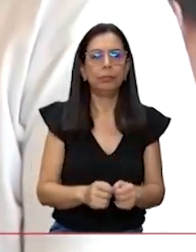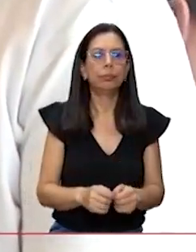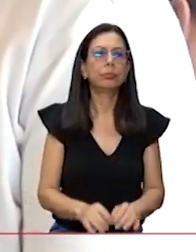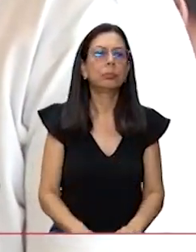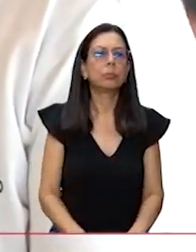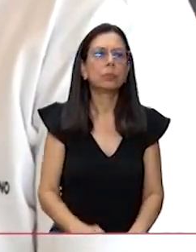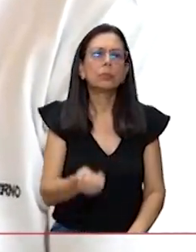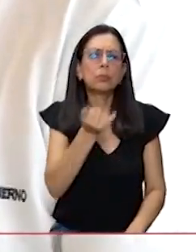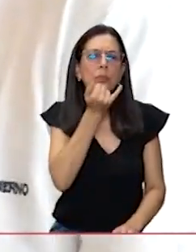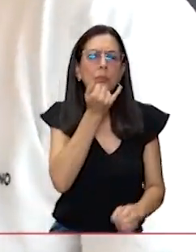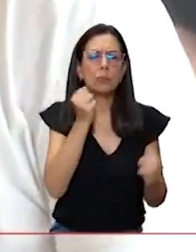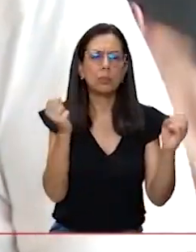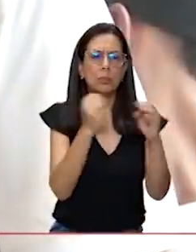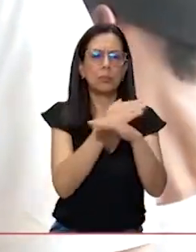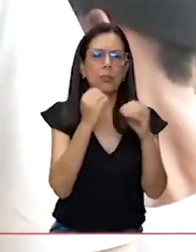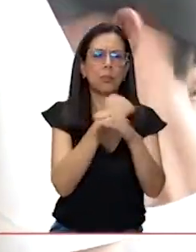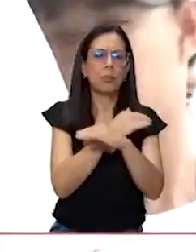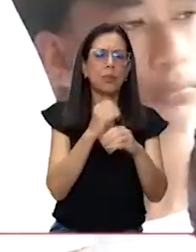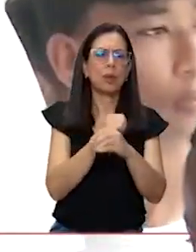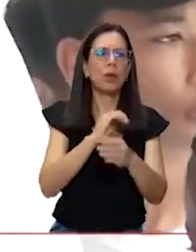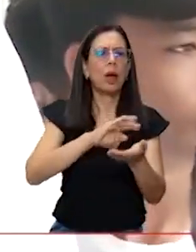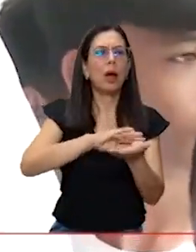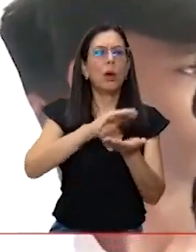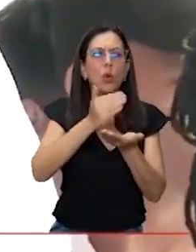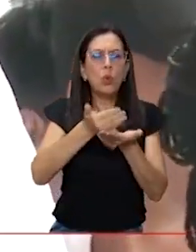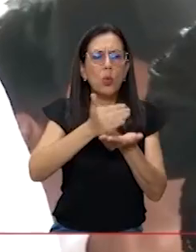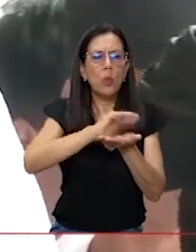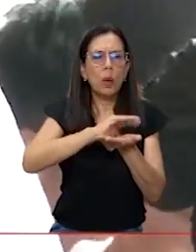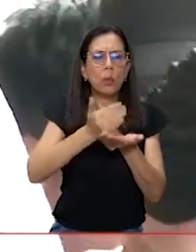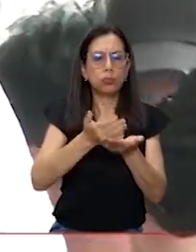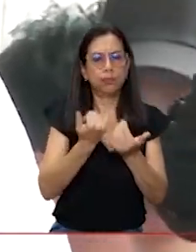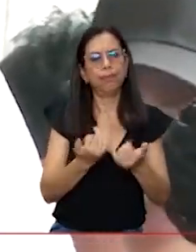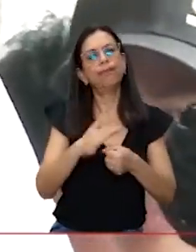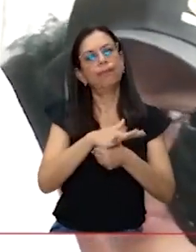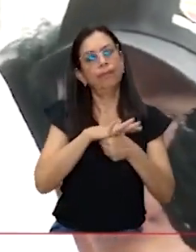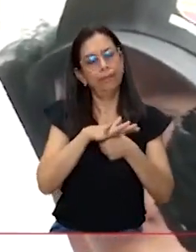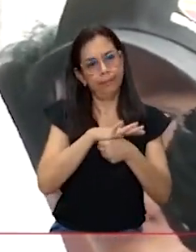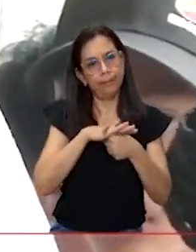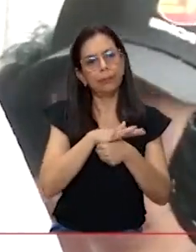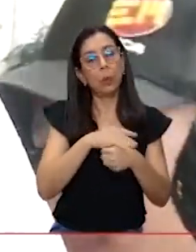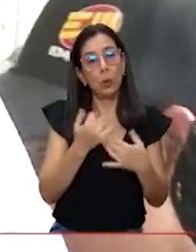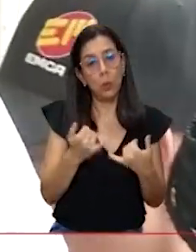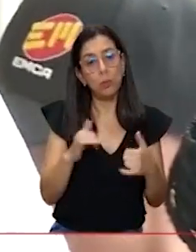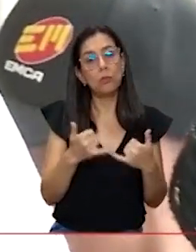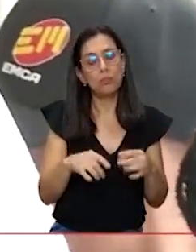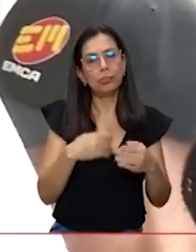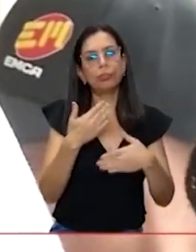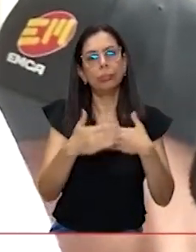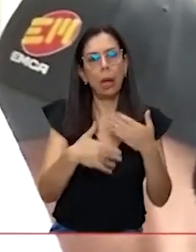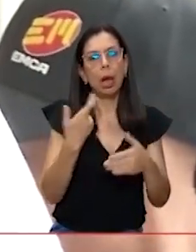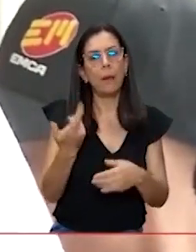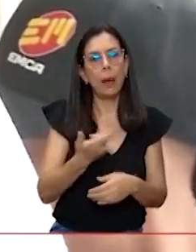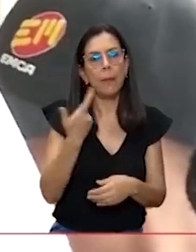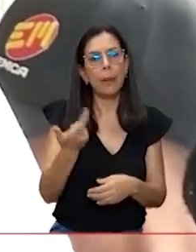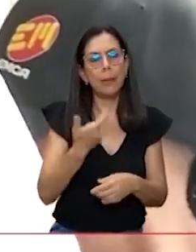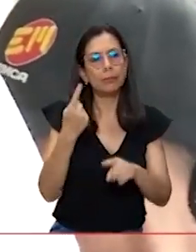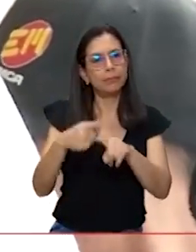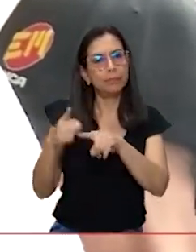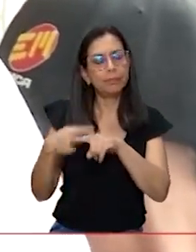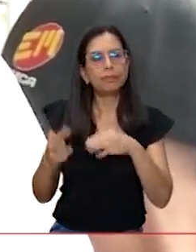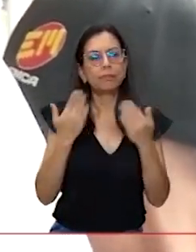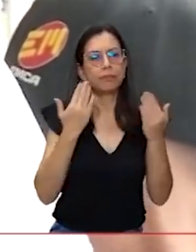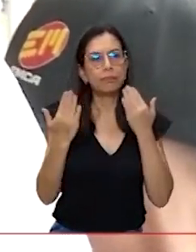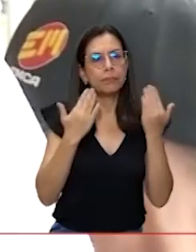pasando en la vía Tumaco? Bueno, es una situación que viene presentándose de manera recurrente. Varios campesinos